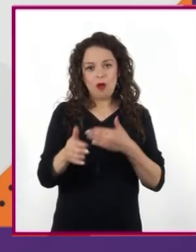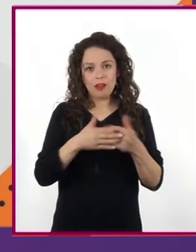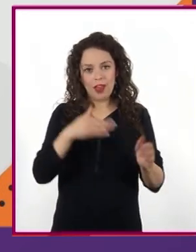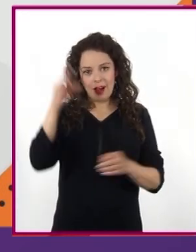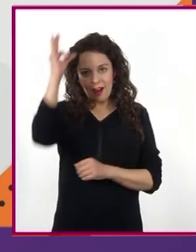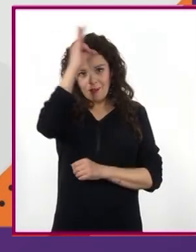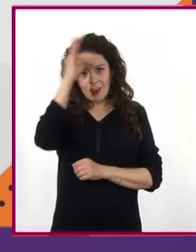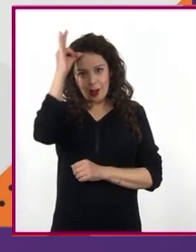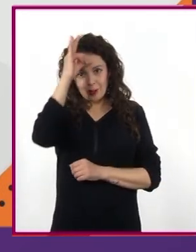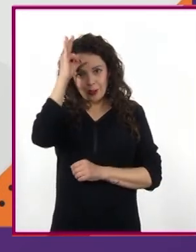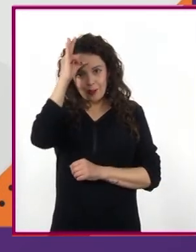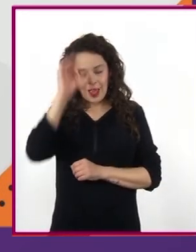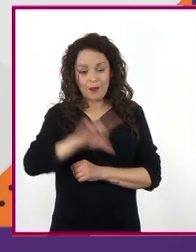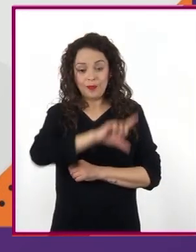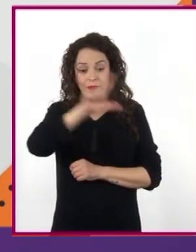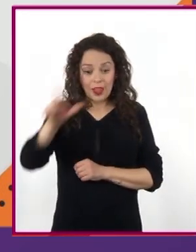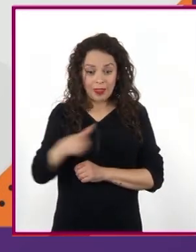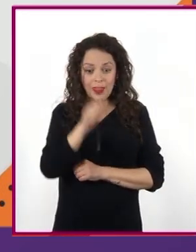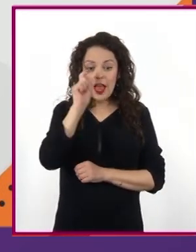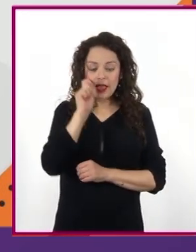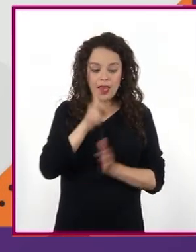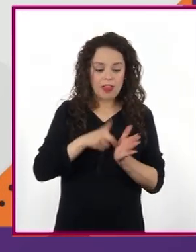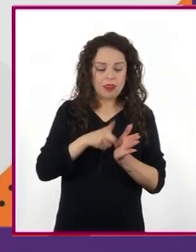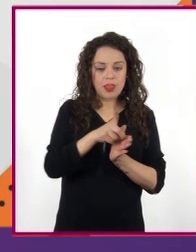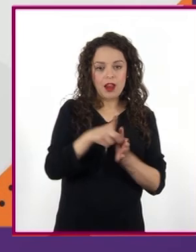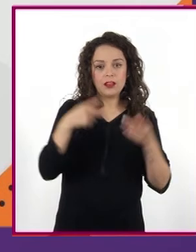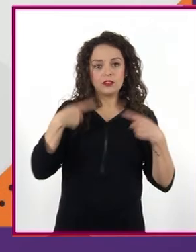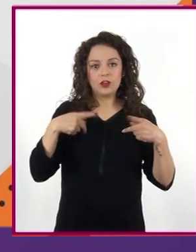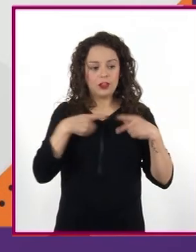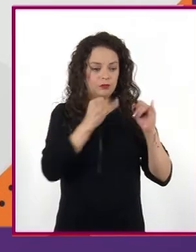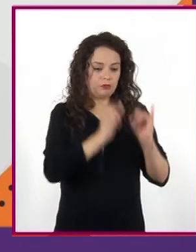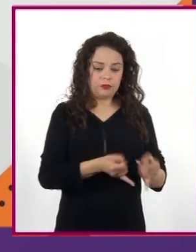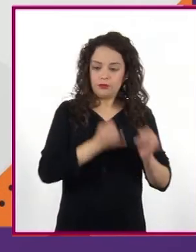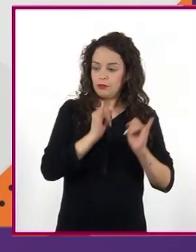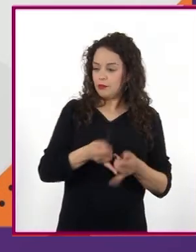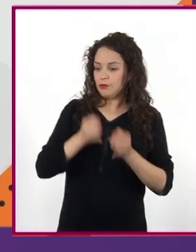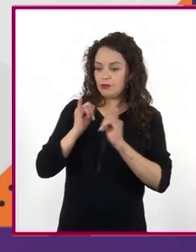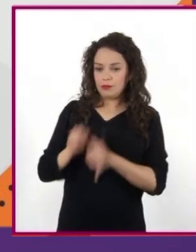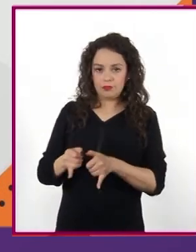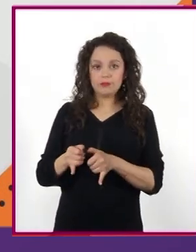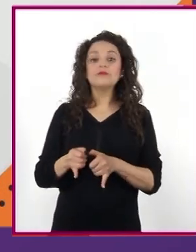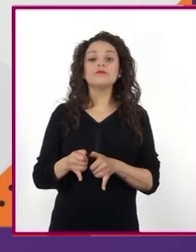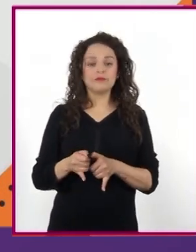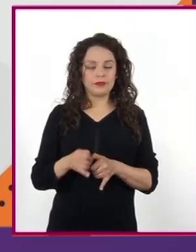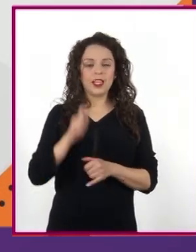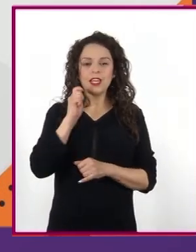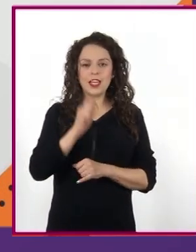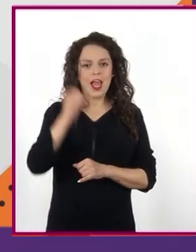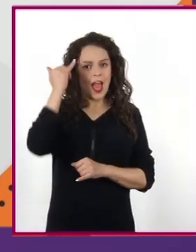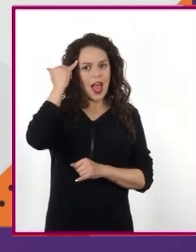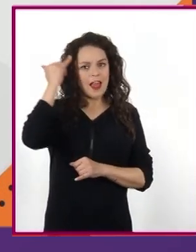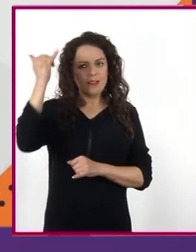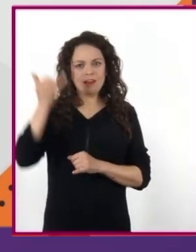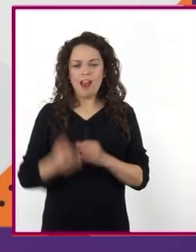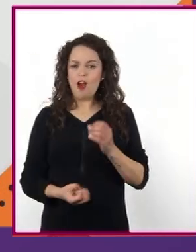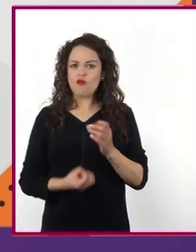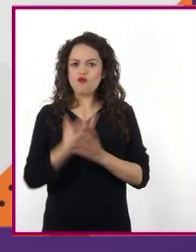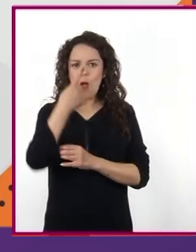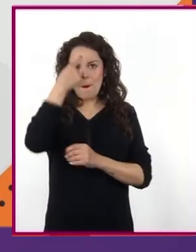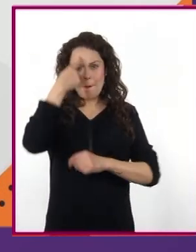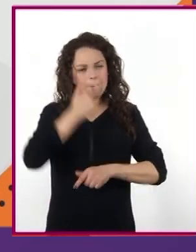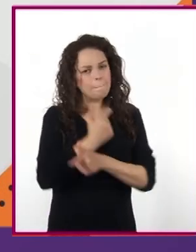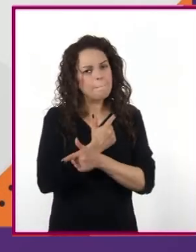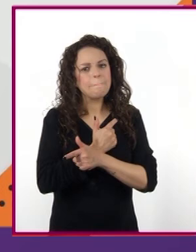En tercera instancia, los derechos del individuo, esto es, el arribo de los ideales vanguardistas de